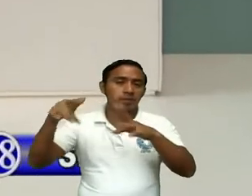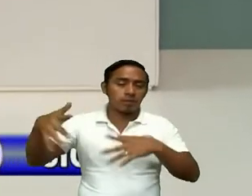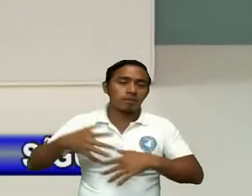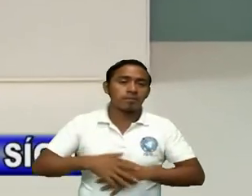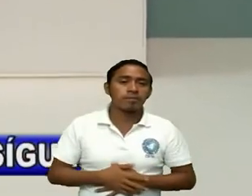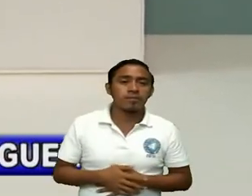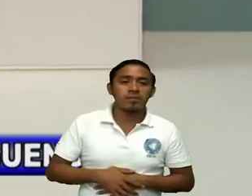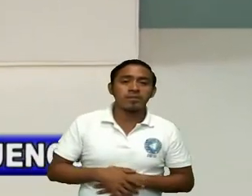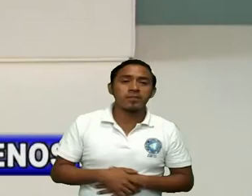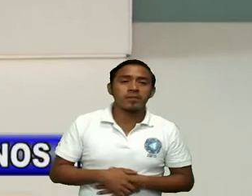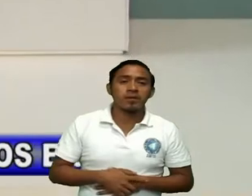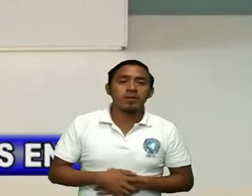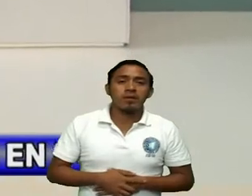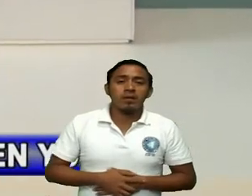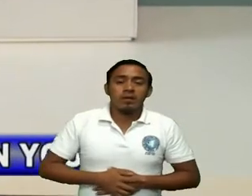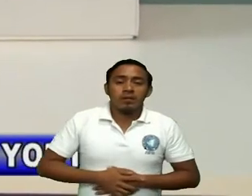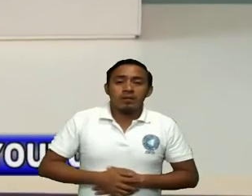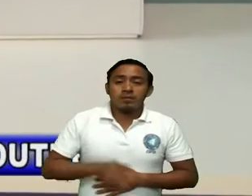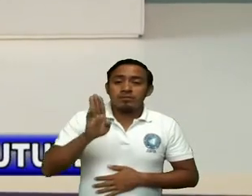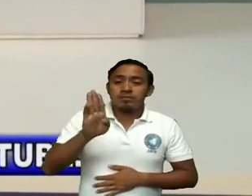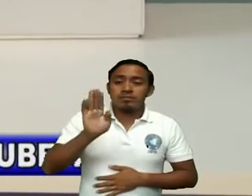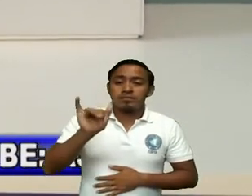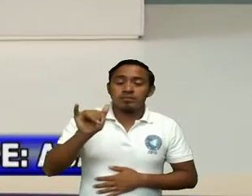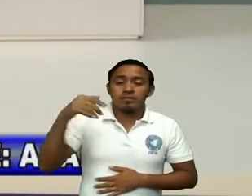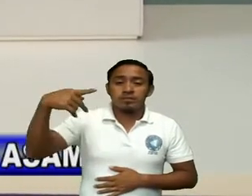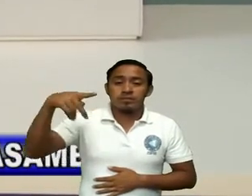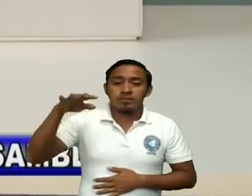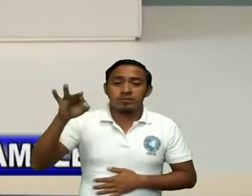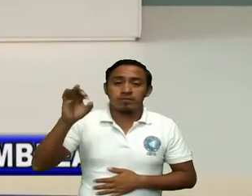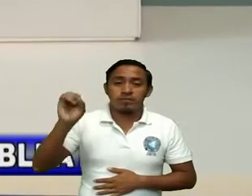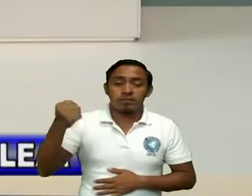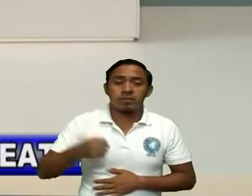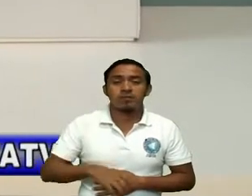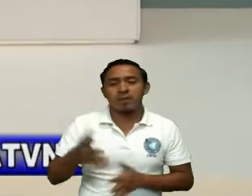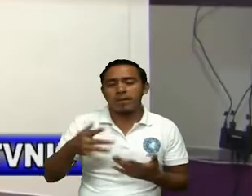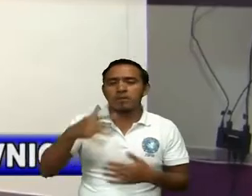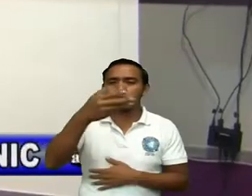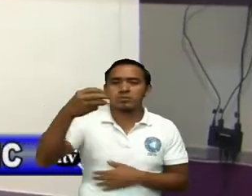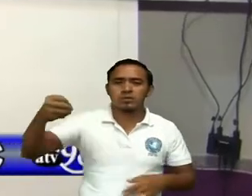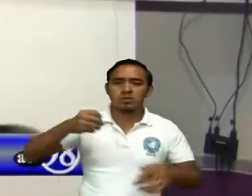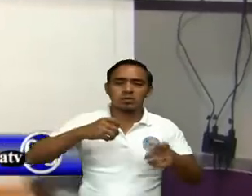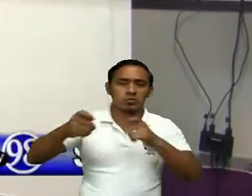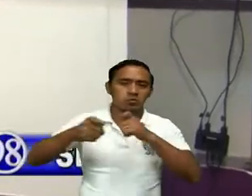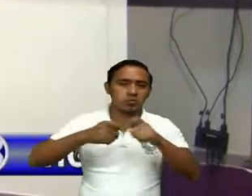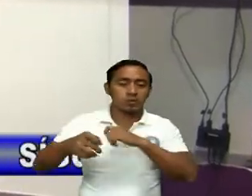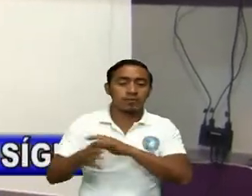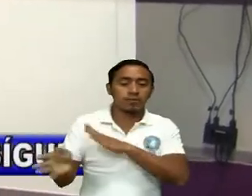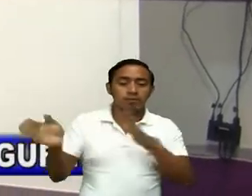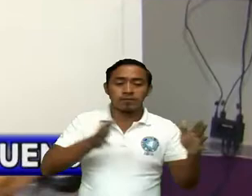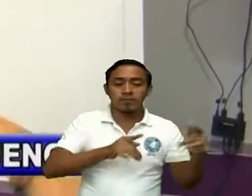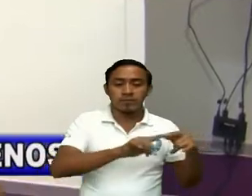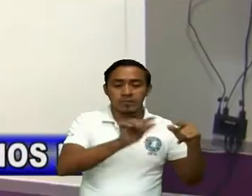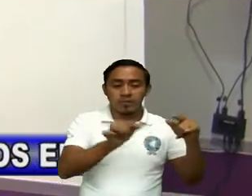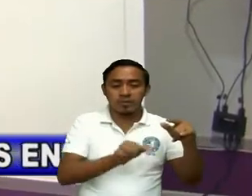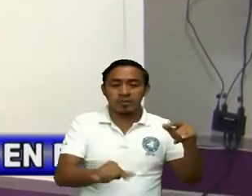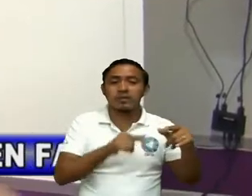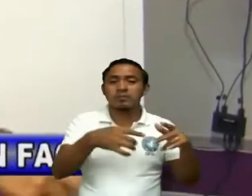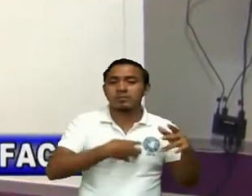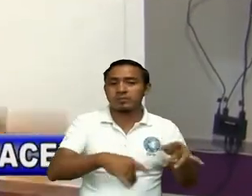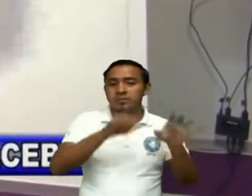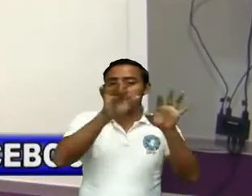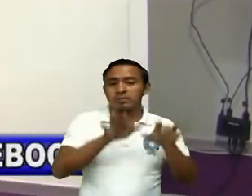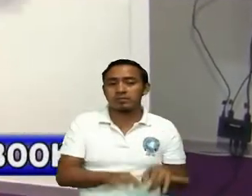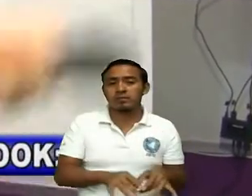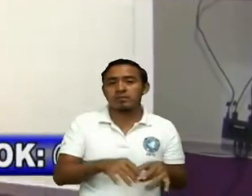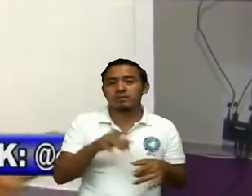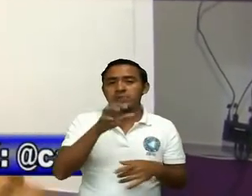Estas gafas de Bifocus Plus tienen un costo de $900 y esta gafa de realidad virtual que utiliza la computadora